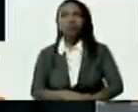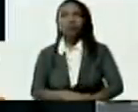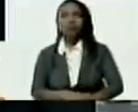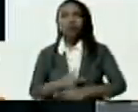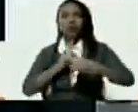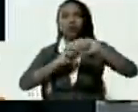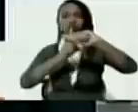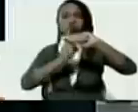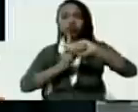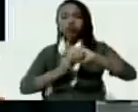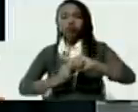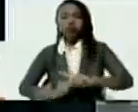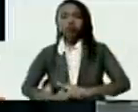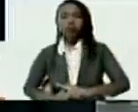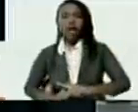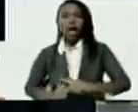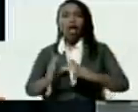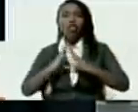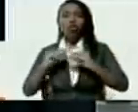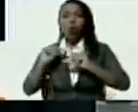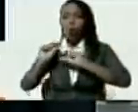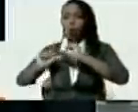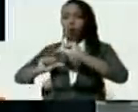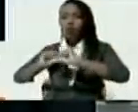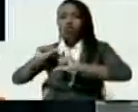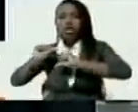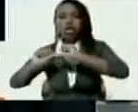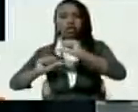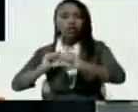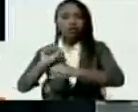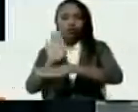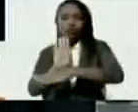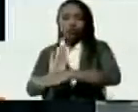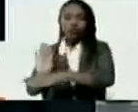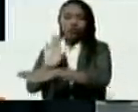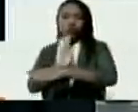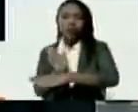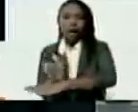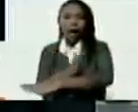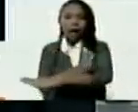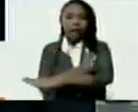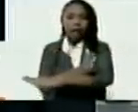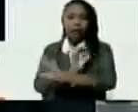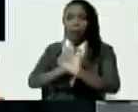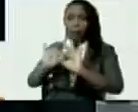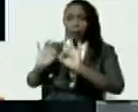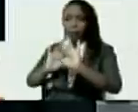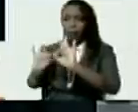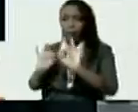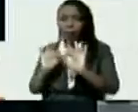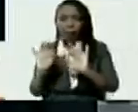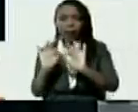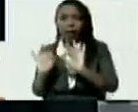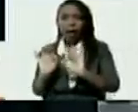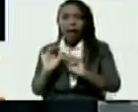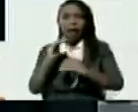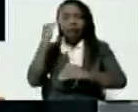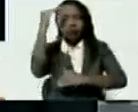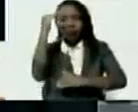sumar a los procesos preventivos a nivel